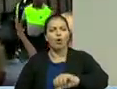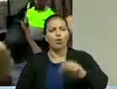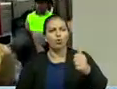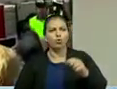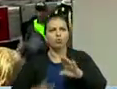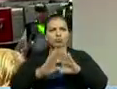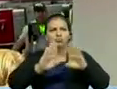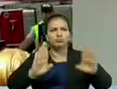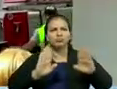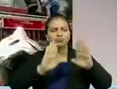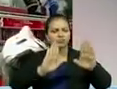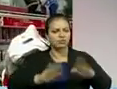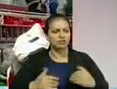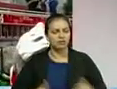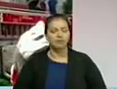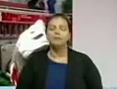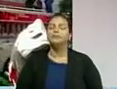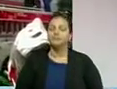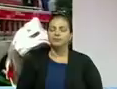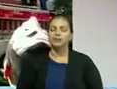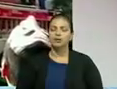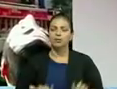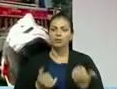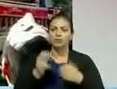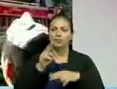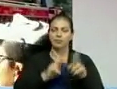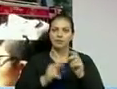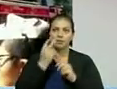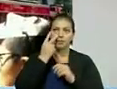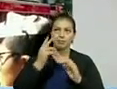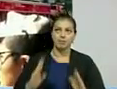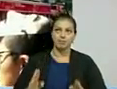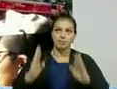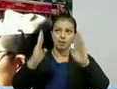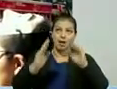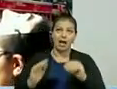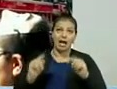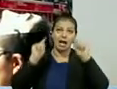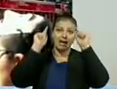eso. Así es, supuestamente en la parte de arriba también existe una